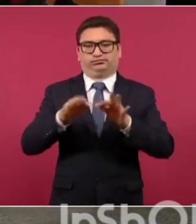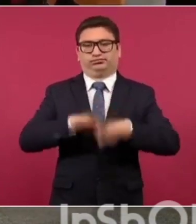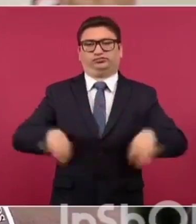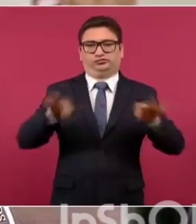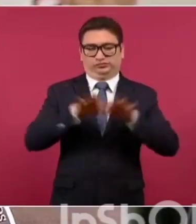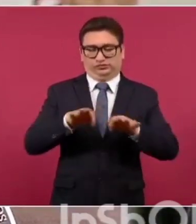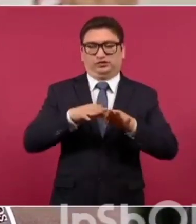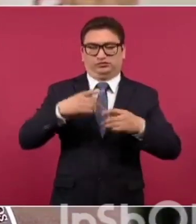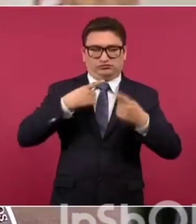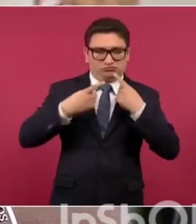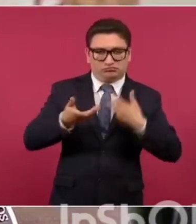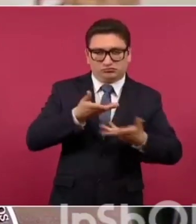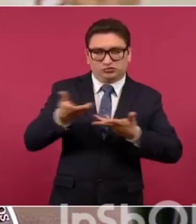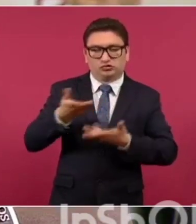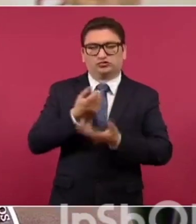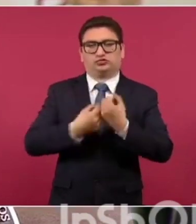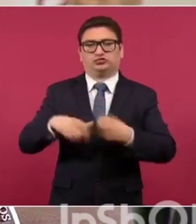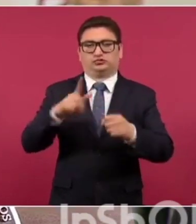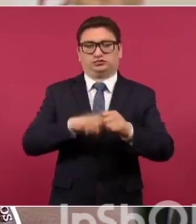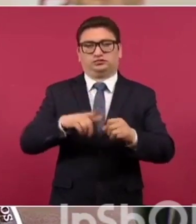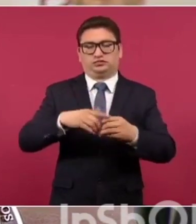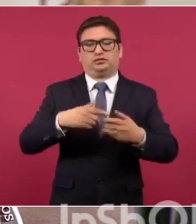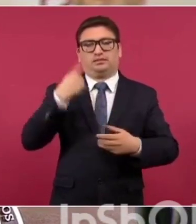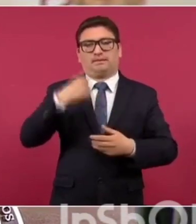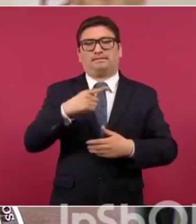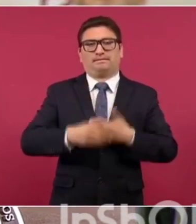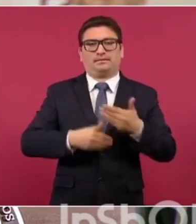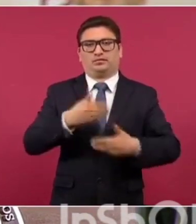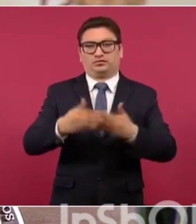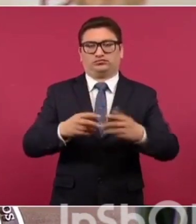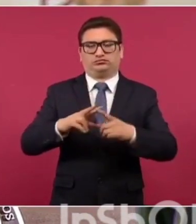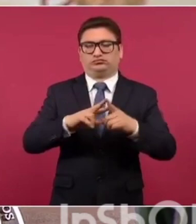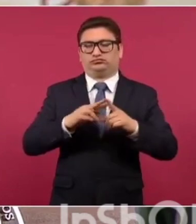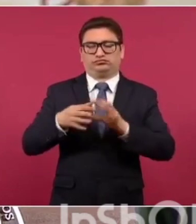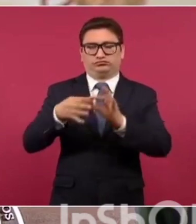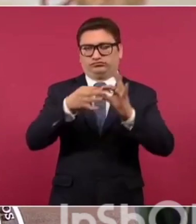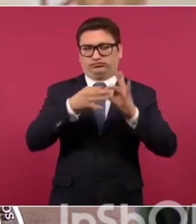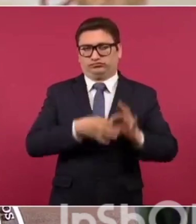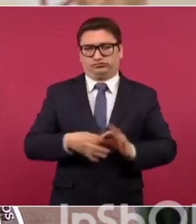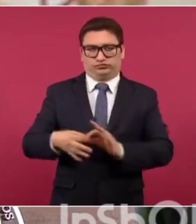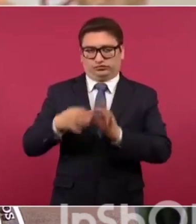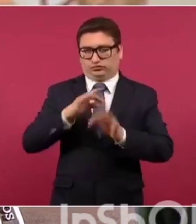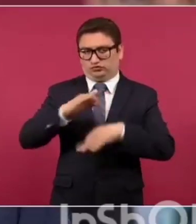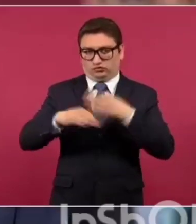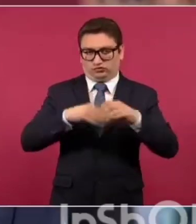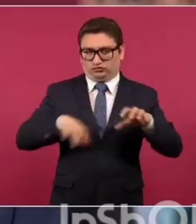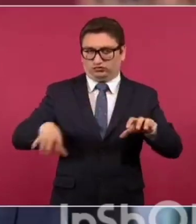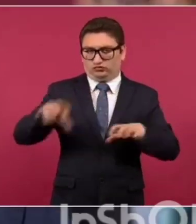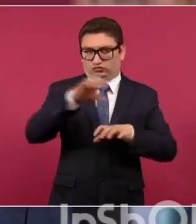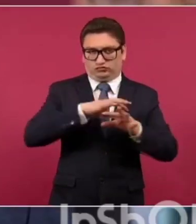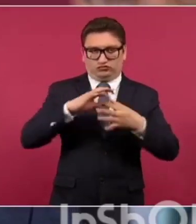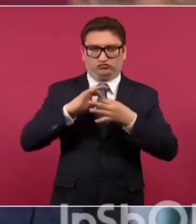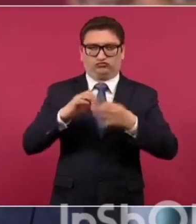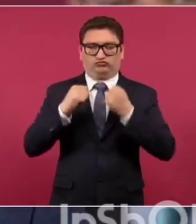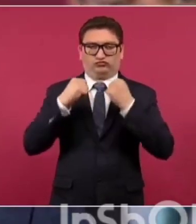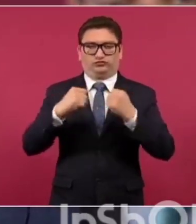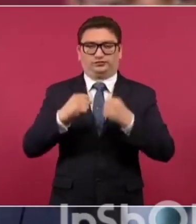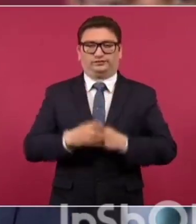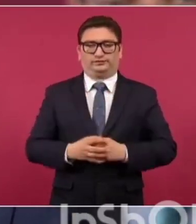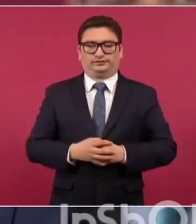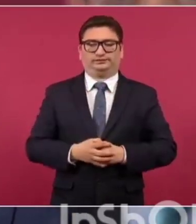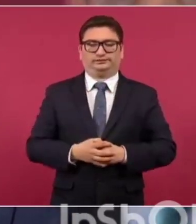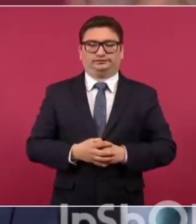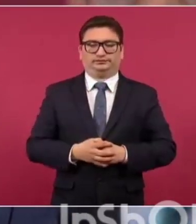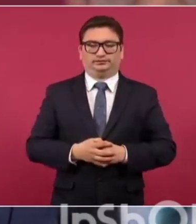diálogo social, encontrar los mecanismos para que en el tripartismo no exista un sector que se debilite. Y como